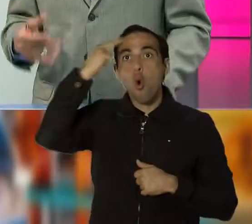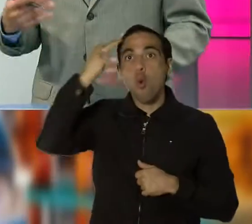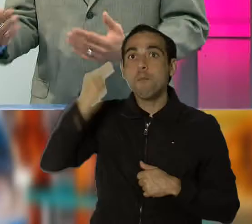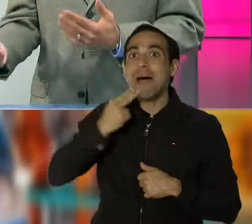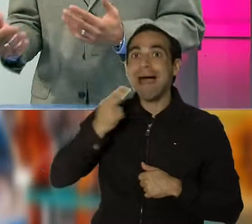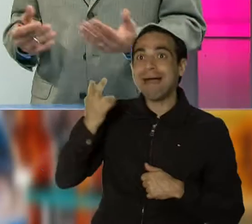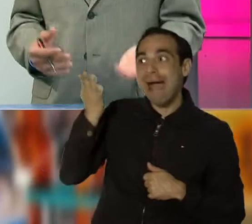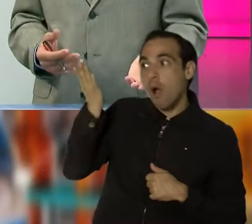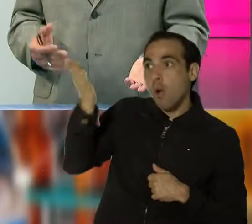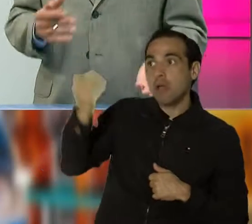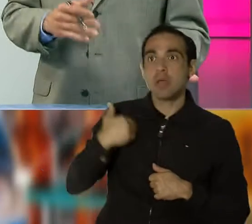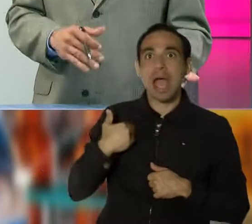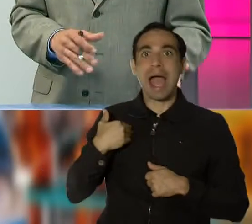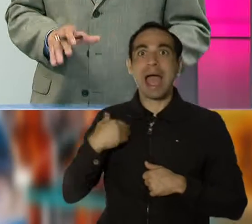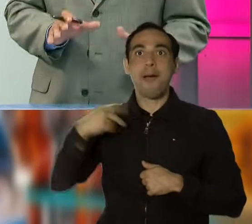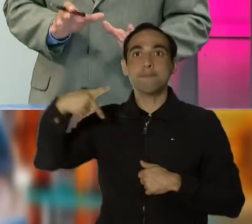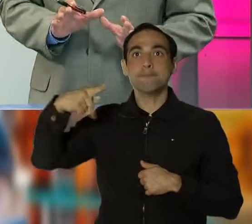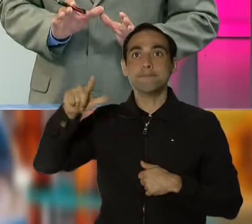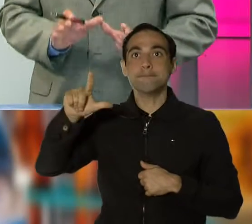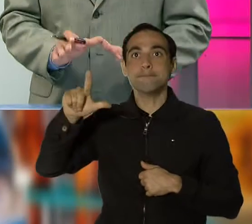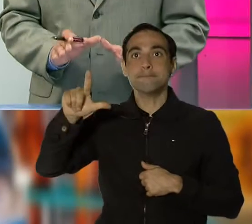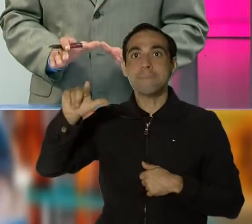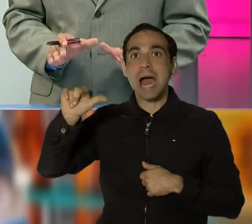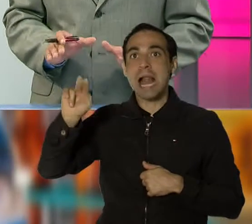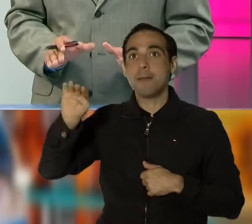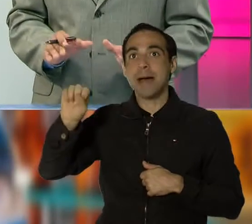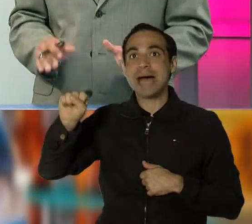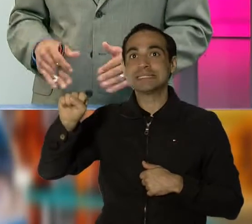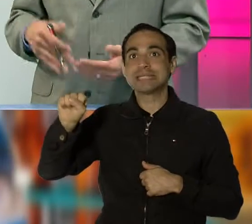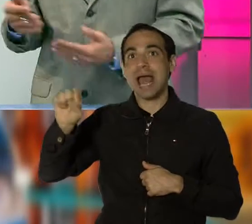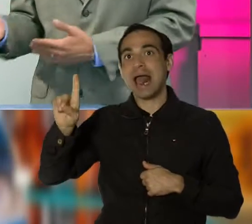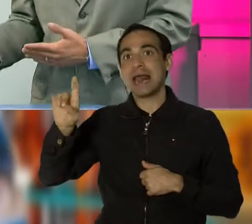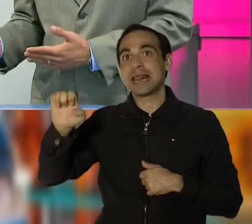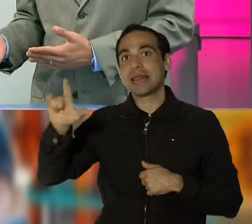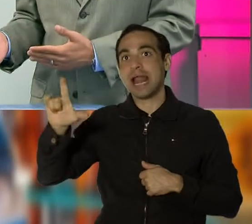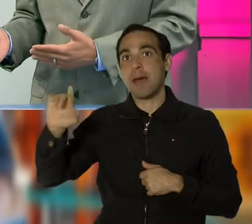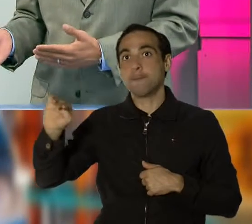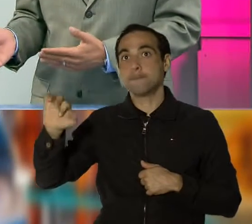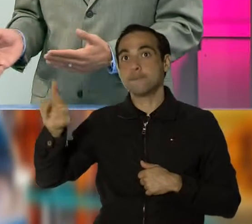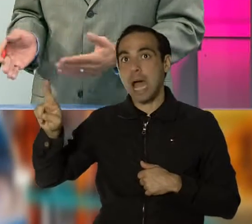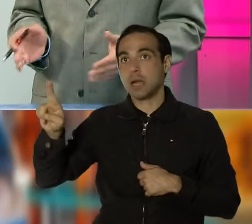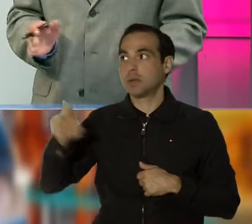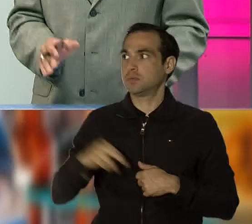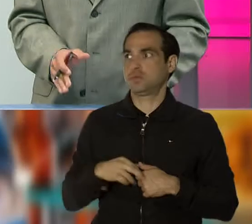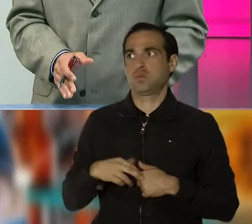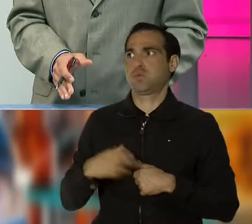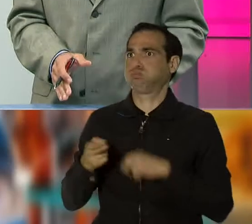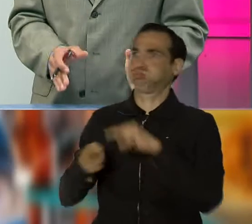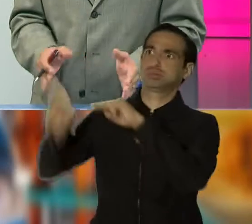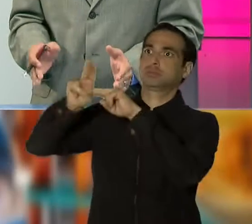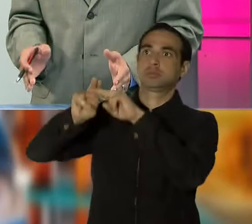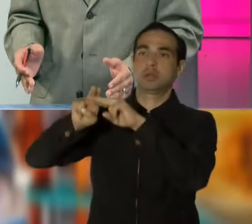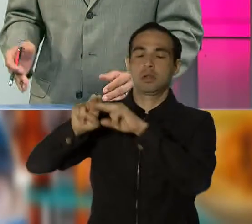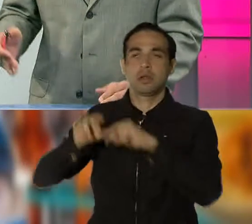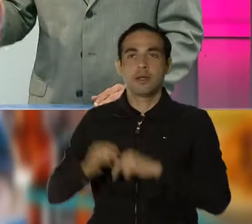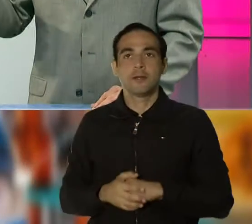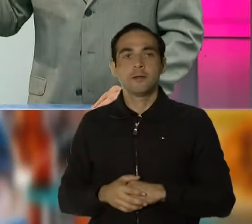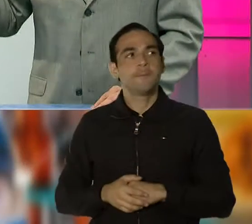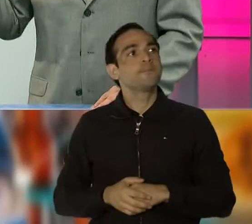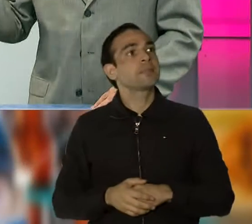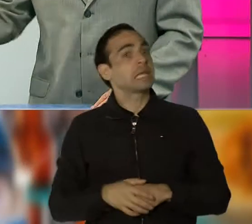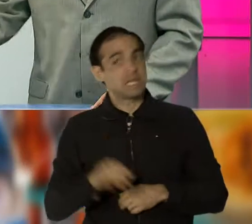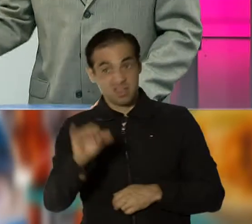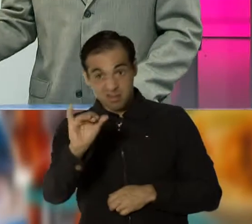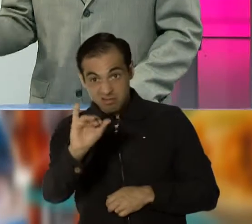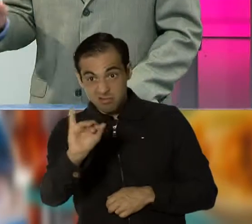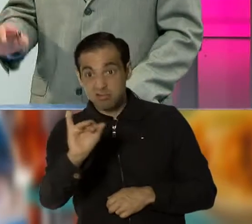hacer negocio en la compra, venta, reconstrucción de hogares para luego venderlos, pero a la misma vez se enfrentan con una tasación que